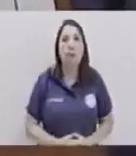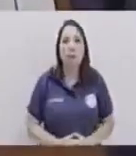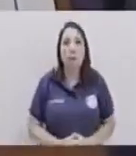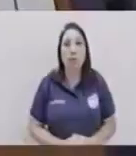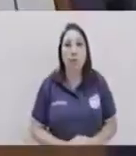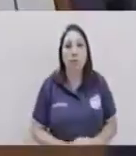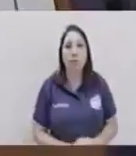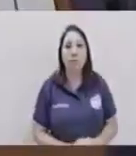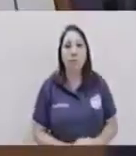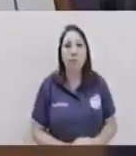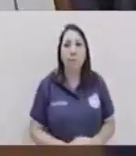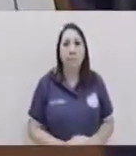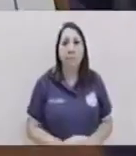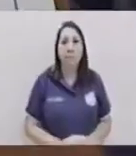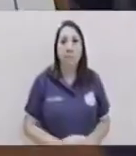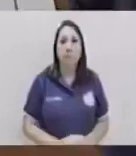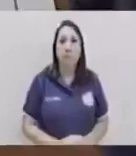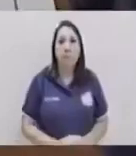Empezamos aquí.